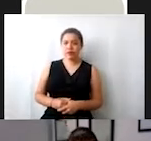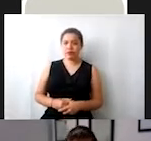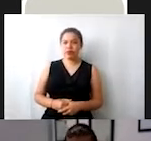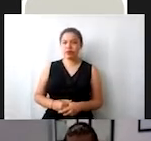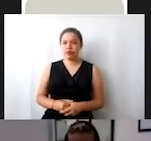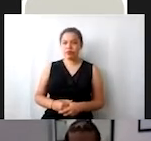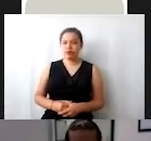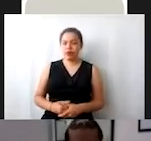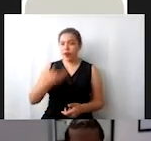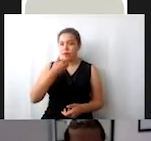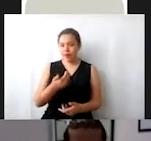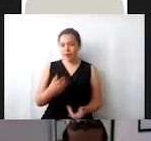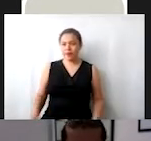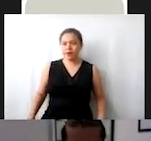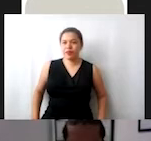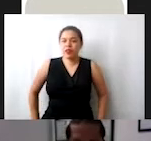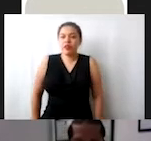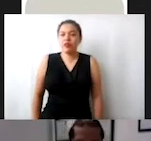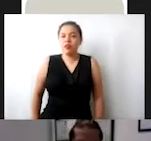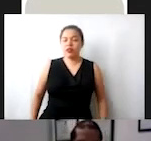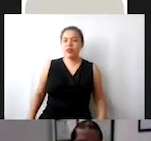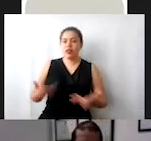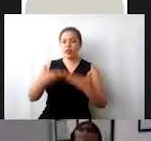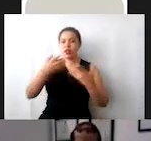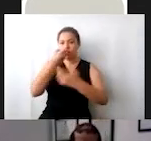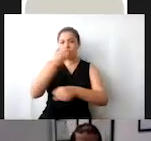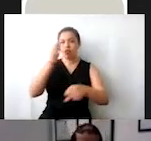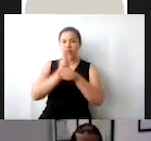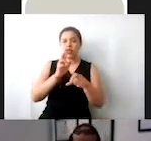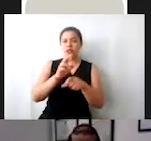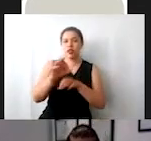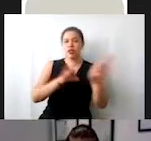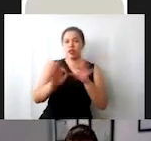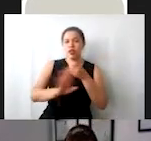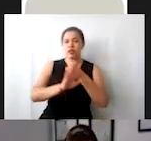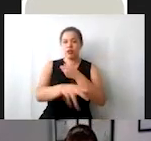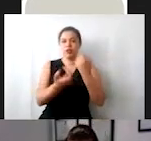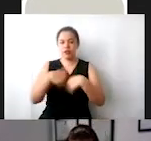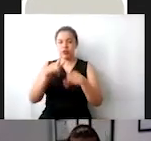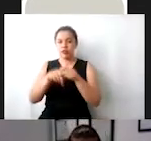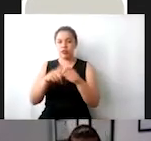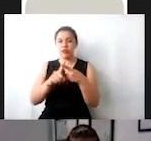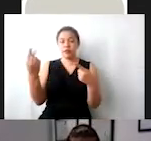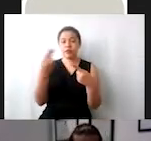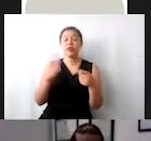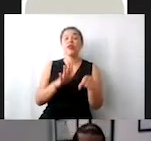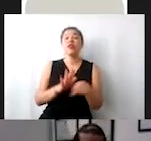Muy bien, ahora, el registro ante la Secretaría del Trabajo y Previsión Social. El primer requisito es